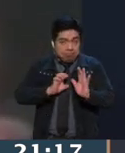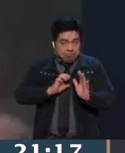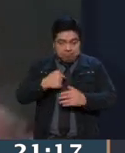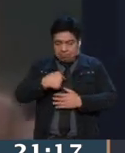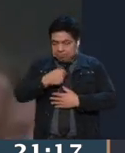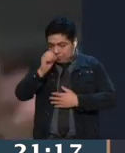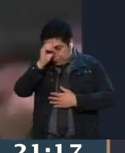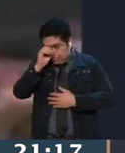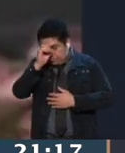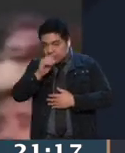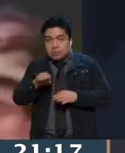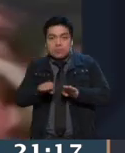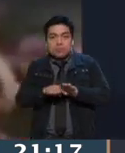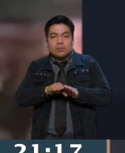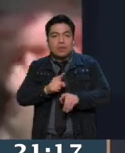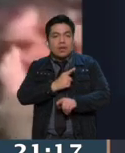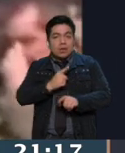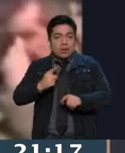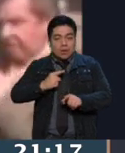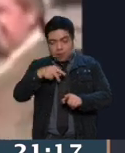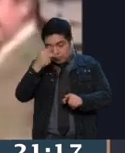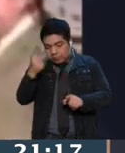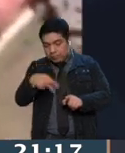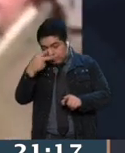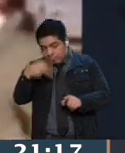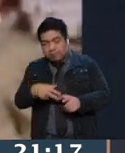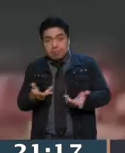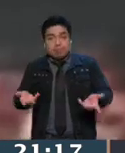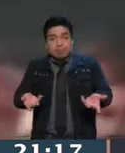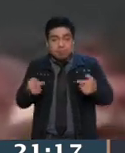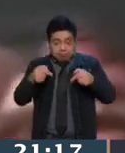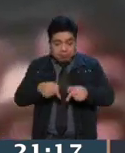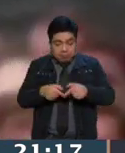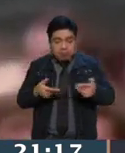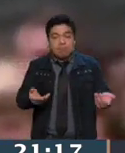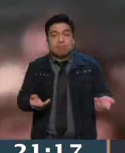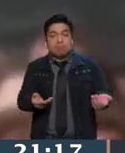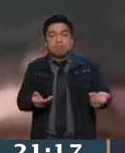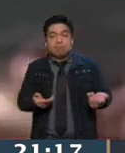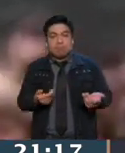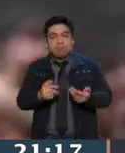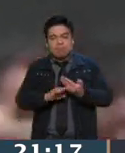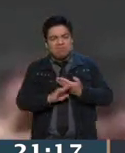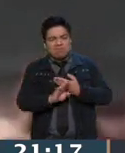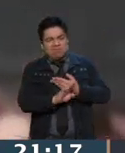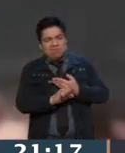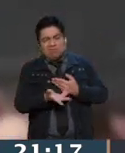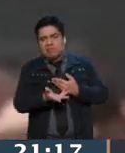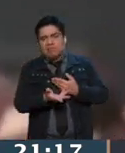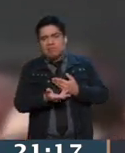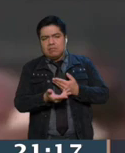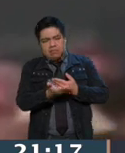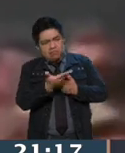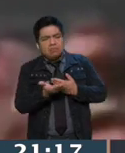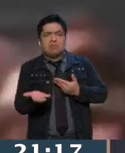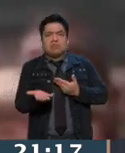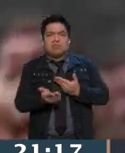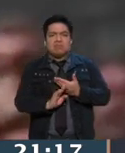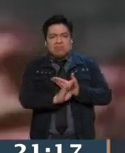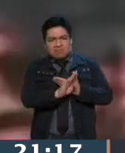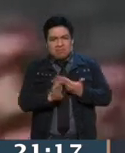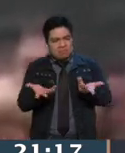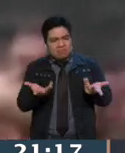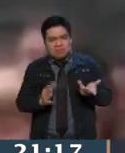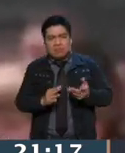un deber patriótico, más allá de las filias y fobias que tengamos, rechazar este tipo de intentos por parte de agentes extranjeros